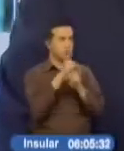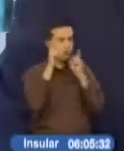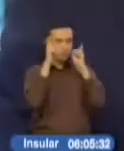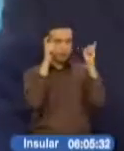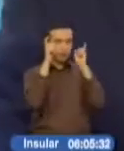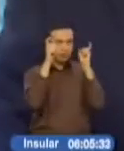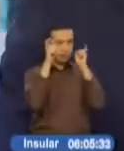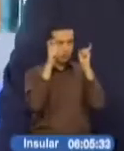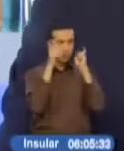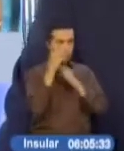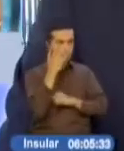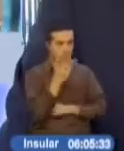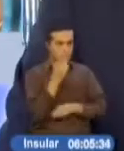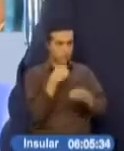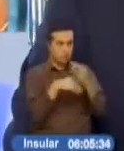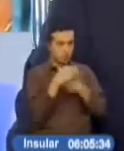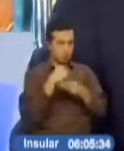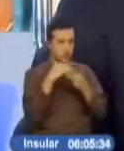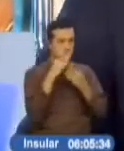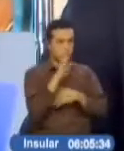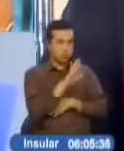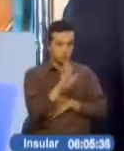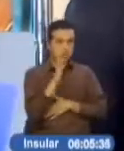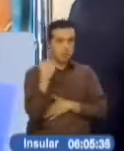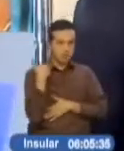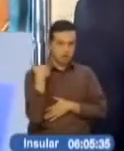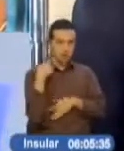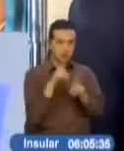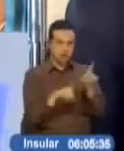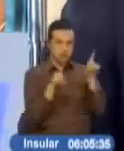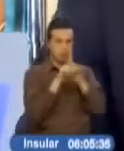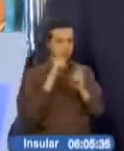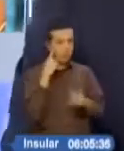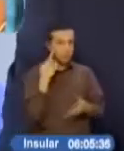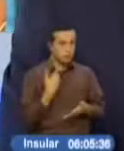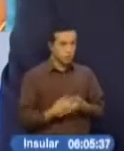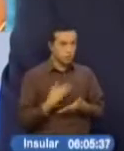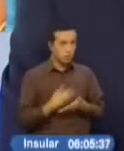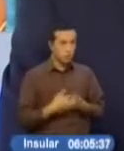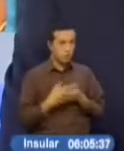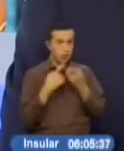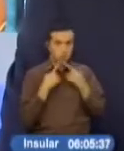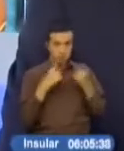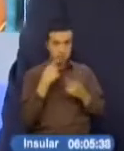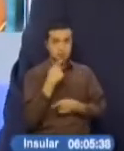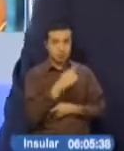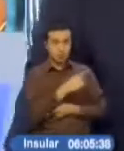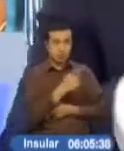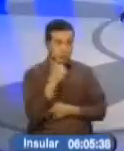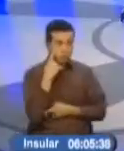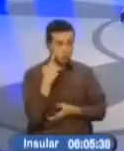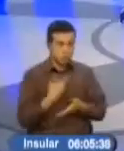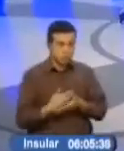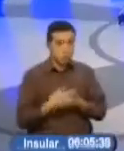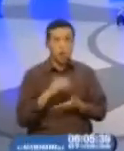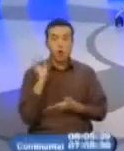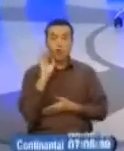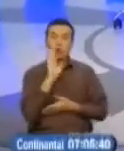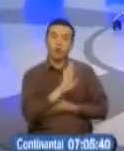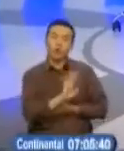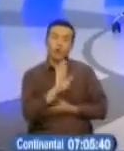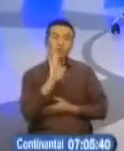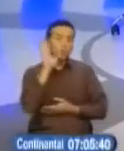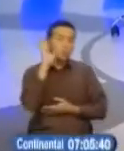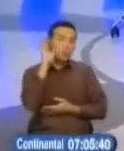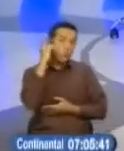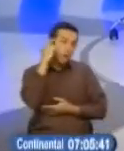del poder de mercado. Así es. Tenemos data, pruebas para poder comprobar lo que estás diciendo, o sí, son percepciones